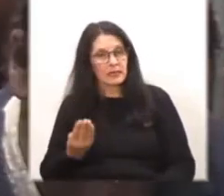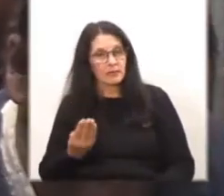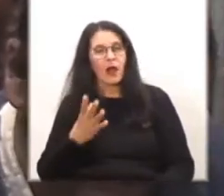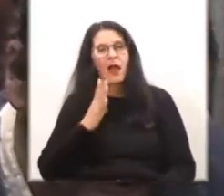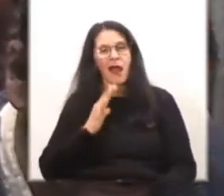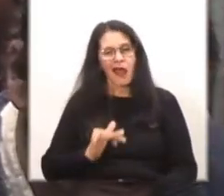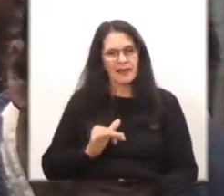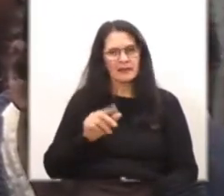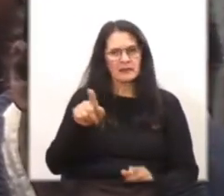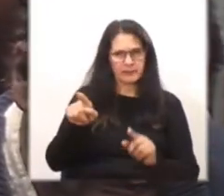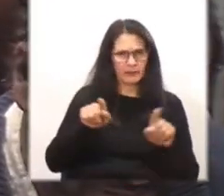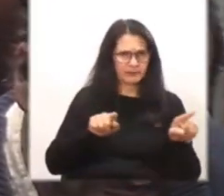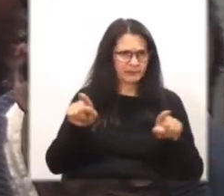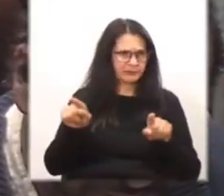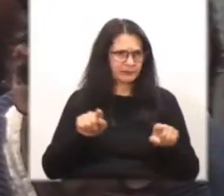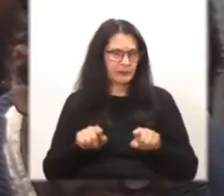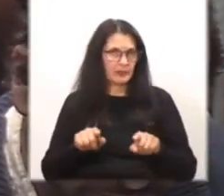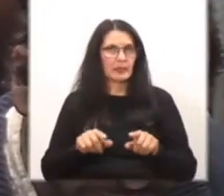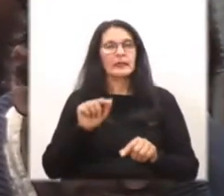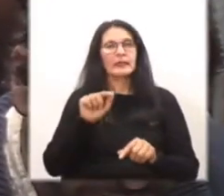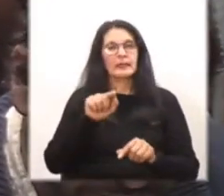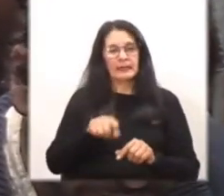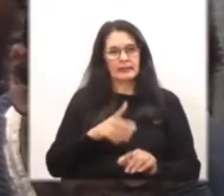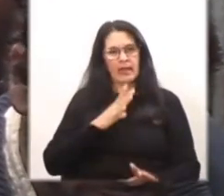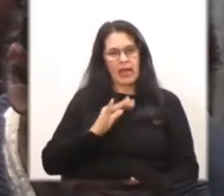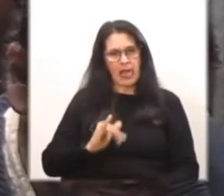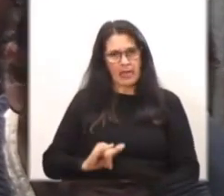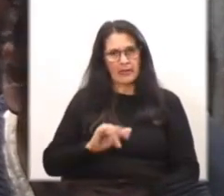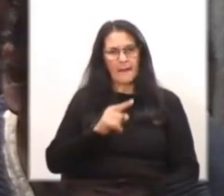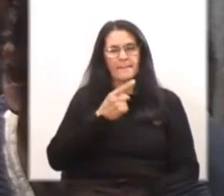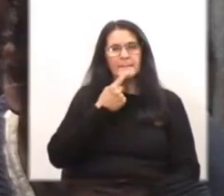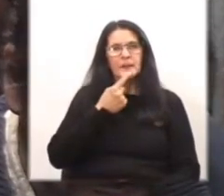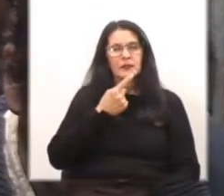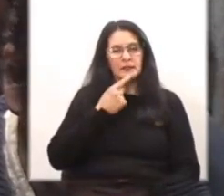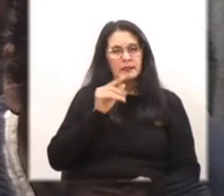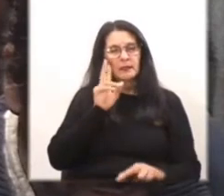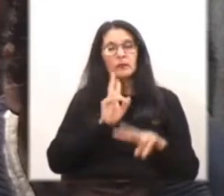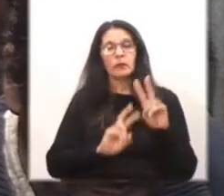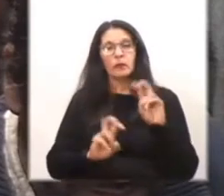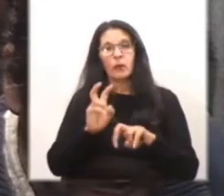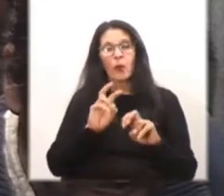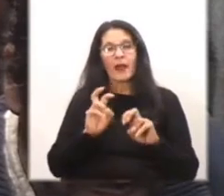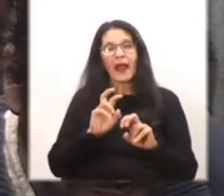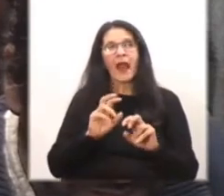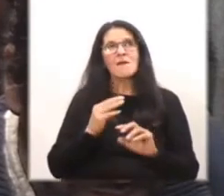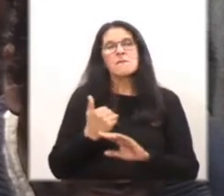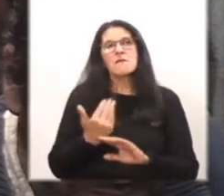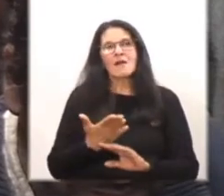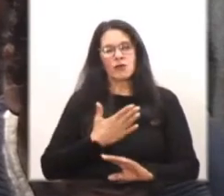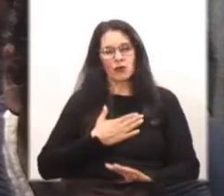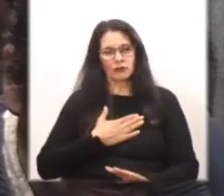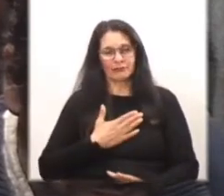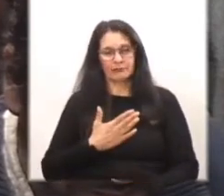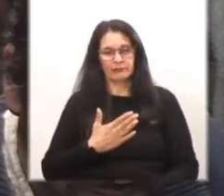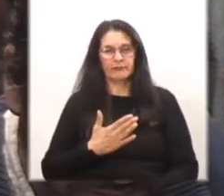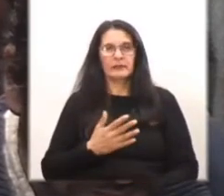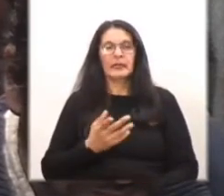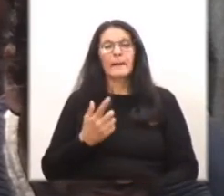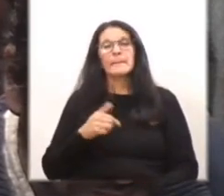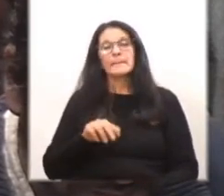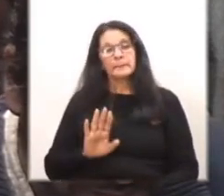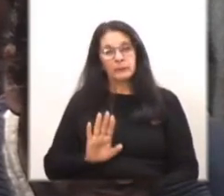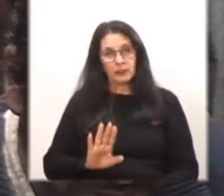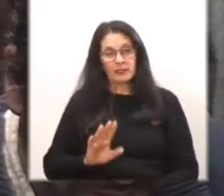de aquellos que utilizando prebendas políticas buscan favorecerse. Por